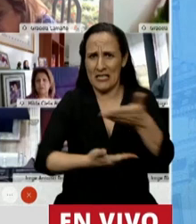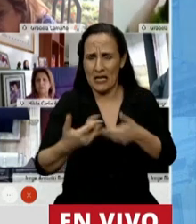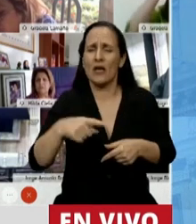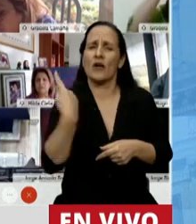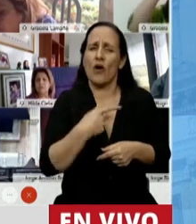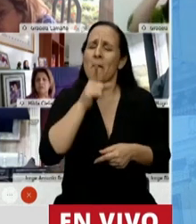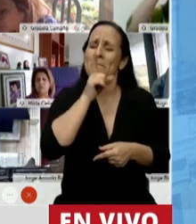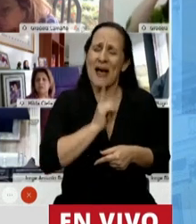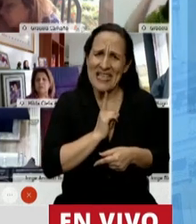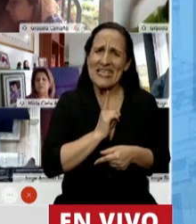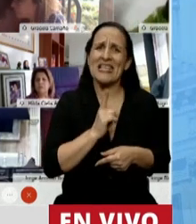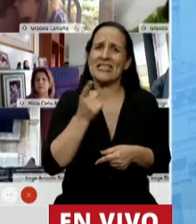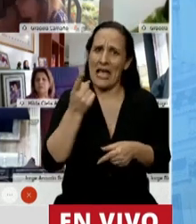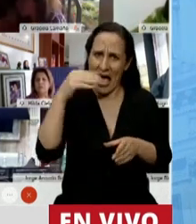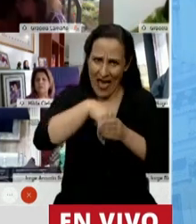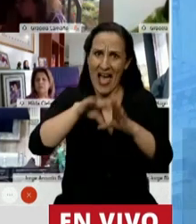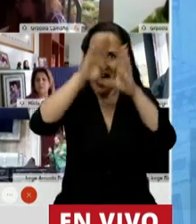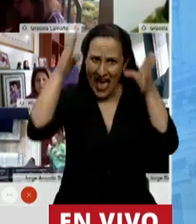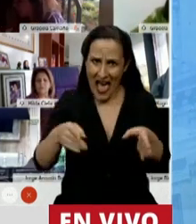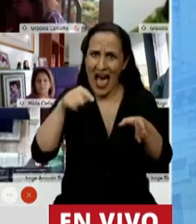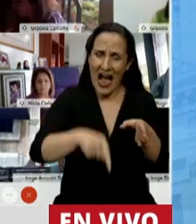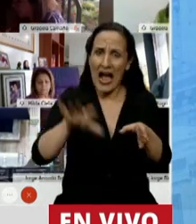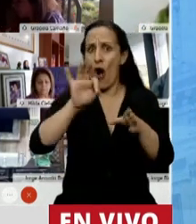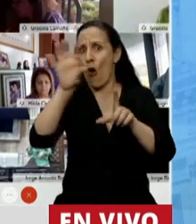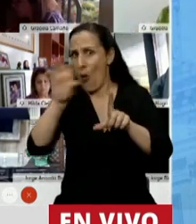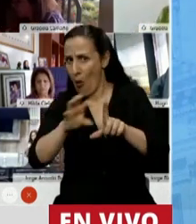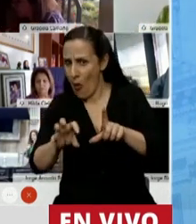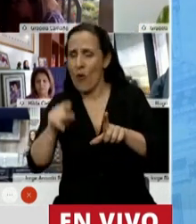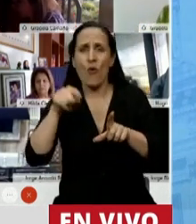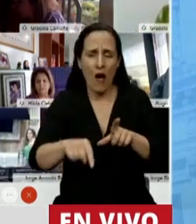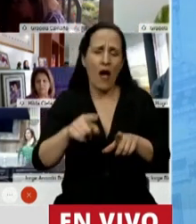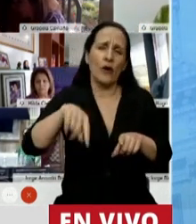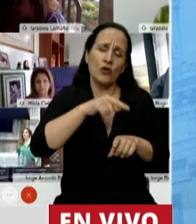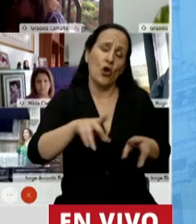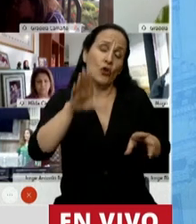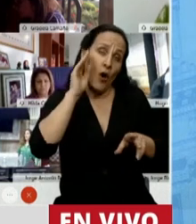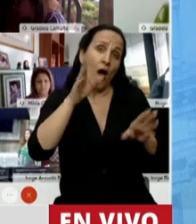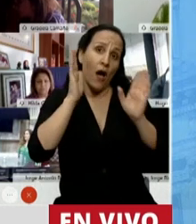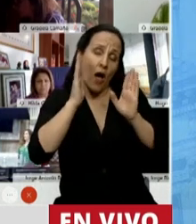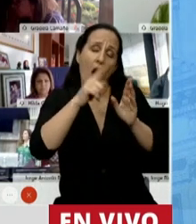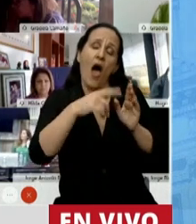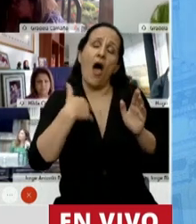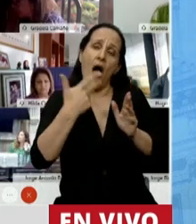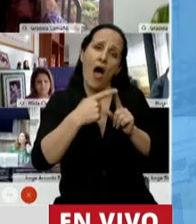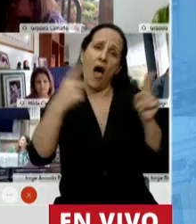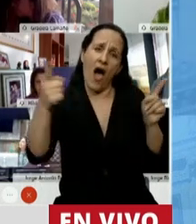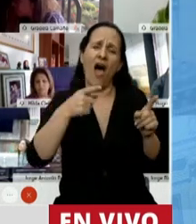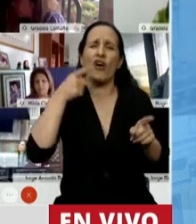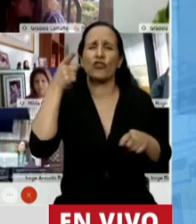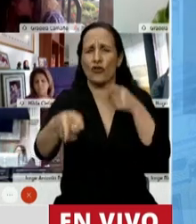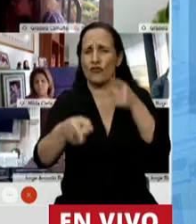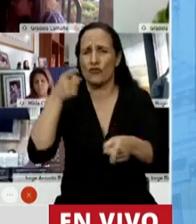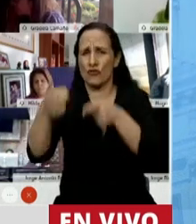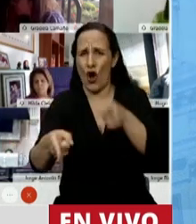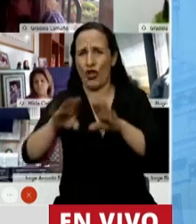mucha paciencia, en el recinto real y telemático, estamos escuchando largamente al diputado preopinante insultar